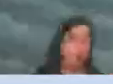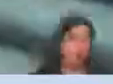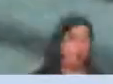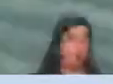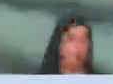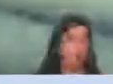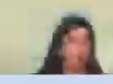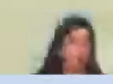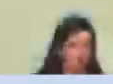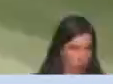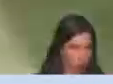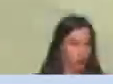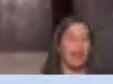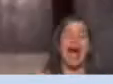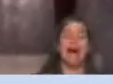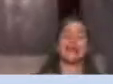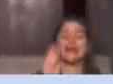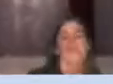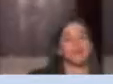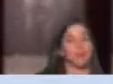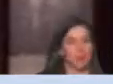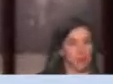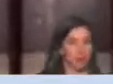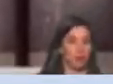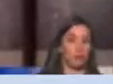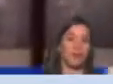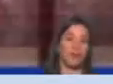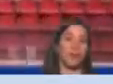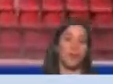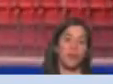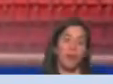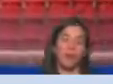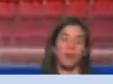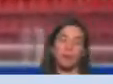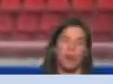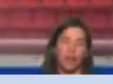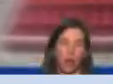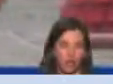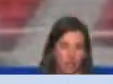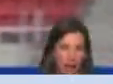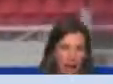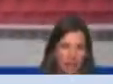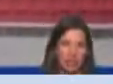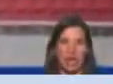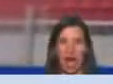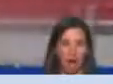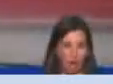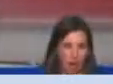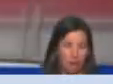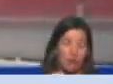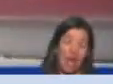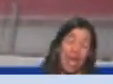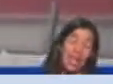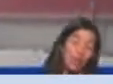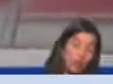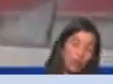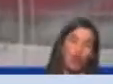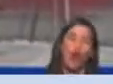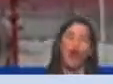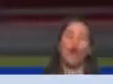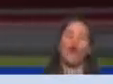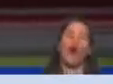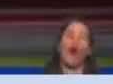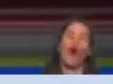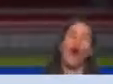lo afirmaron por escrito en la página oficial de AFA. Esto es verdaderamente un tire y afloje.